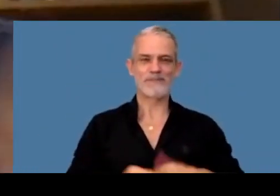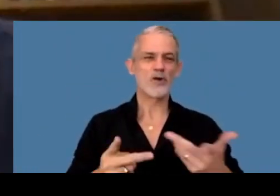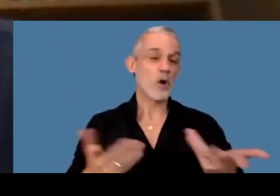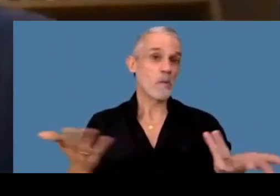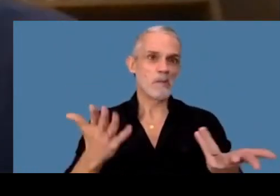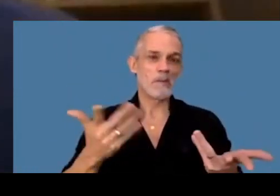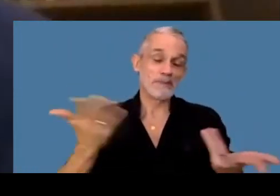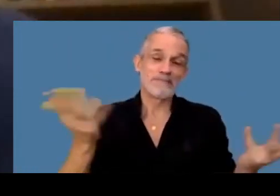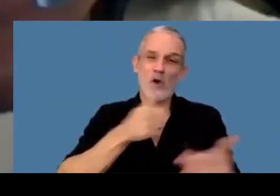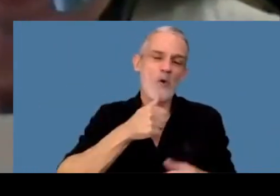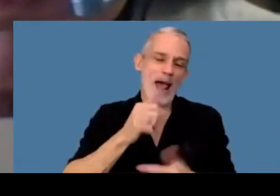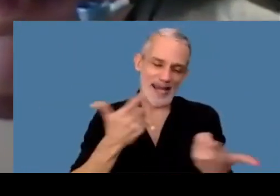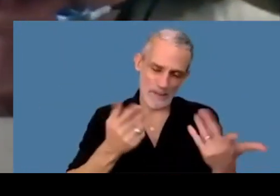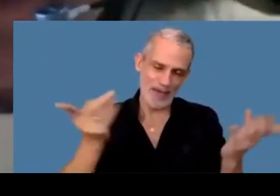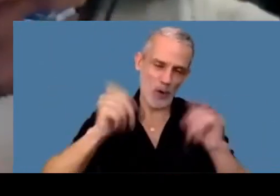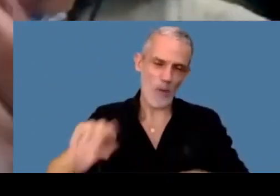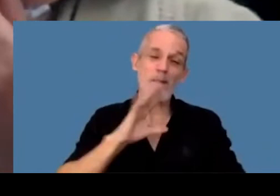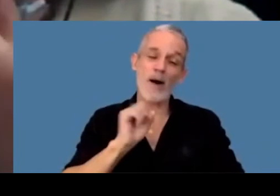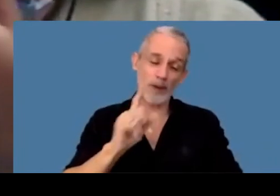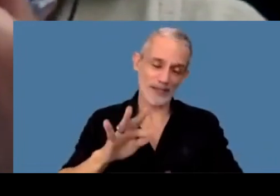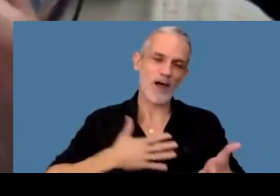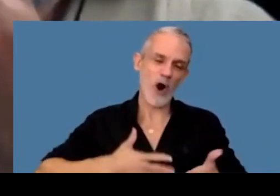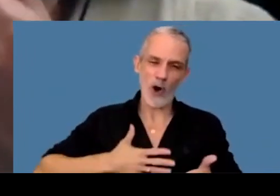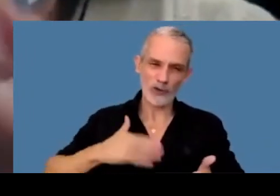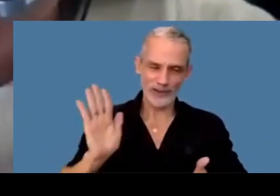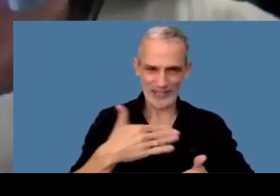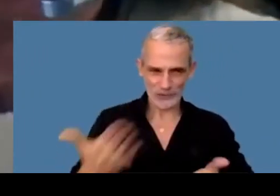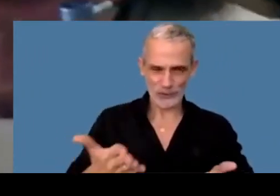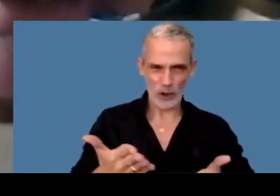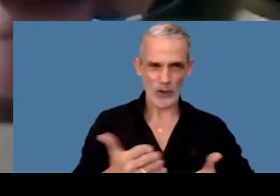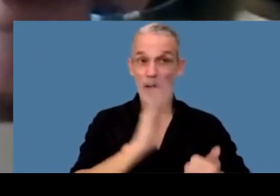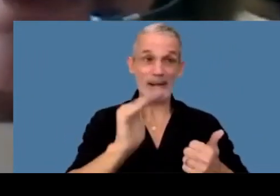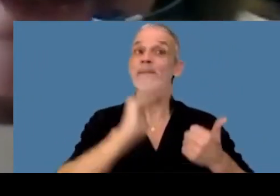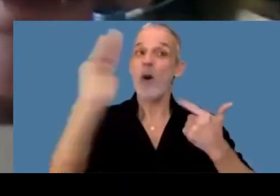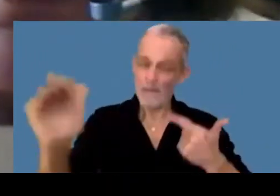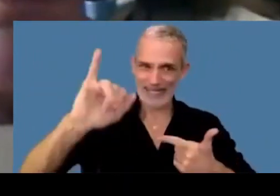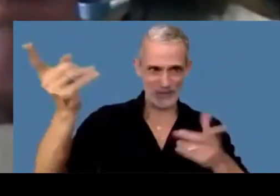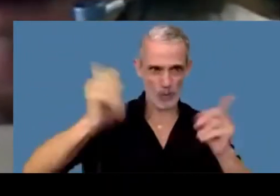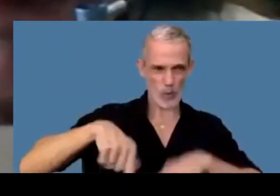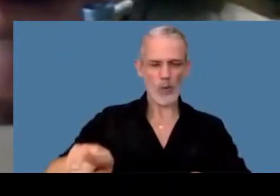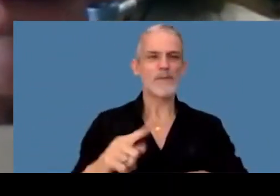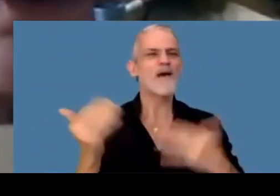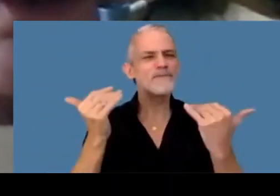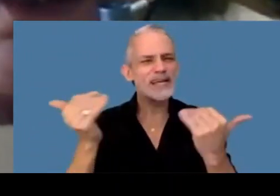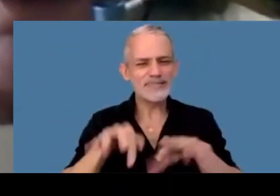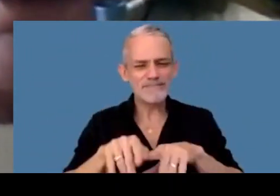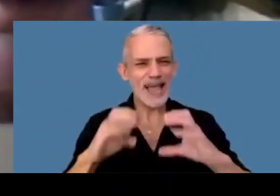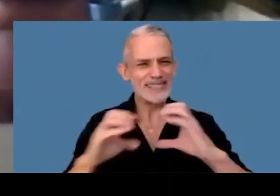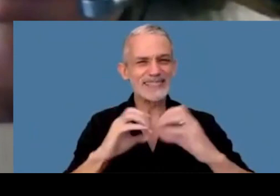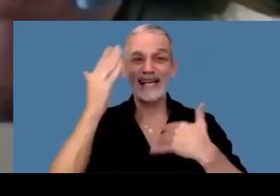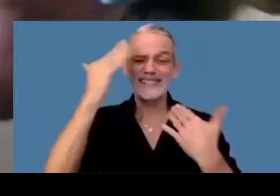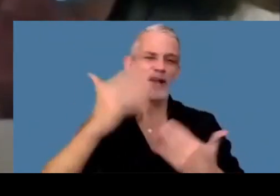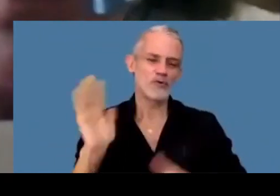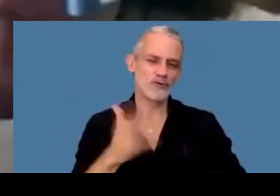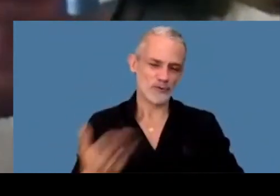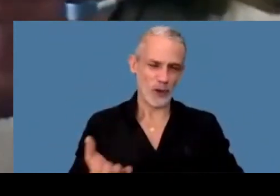remedio. No, es un placer, acá tenés muchas felicitaciones en el chat y saludos, así que ya